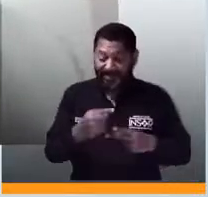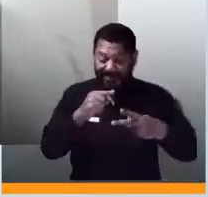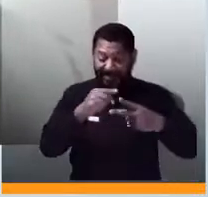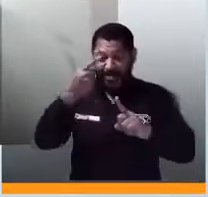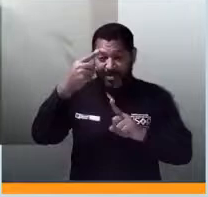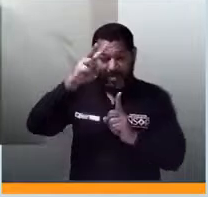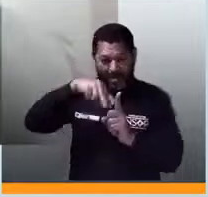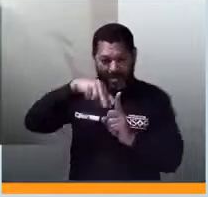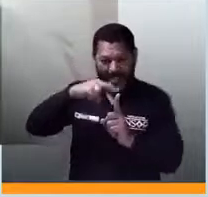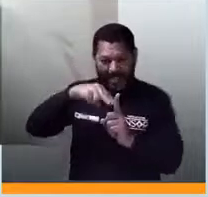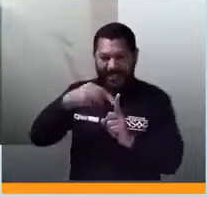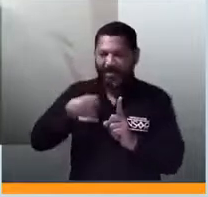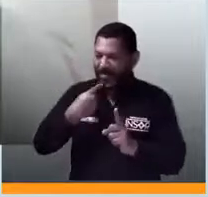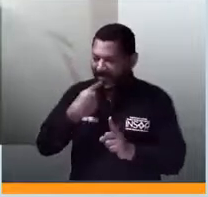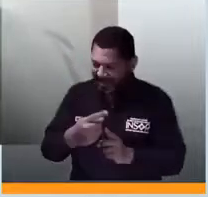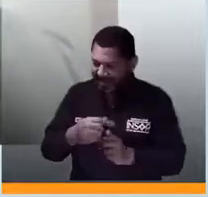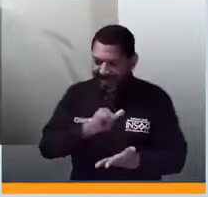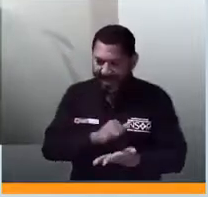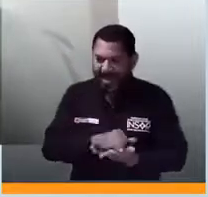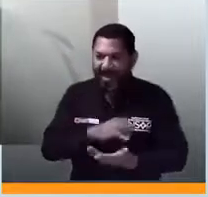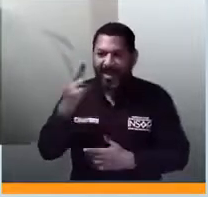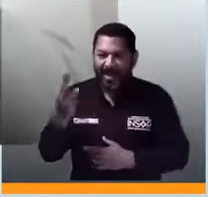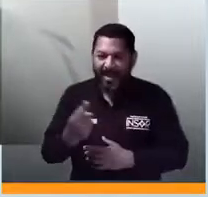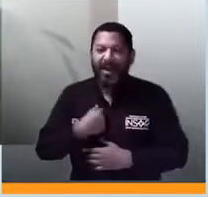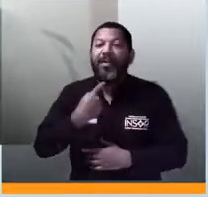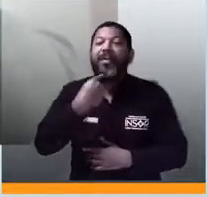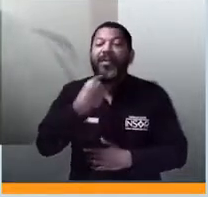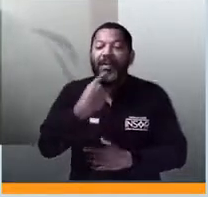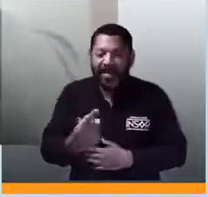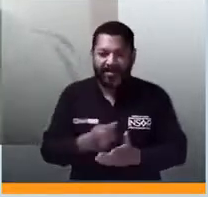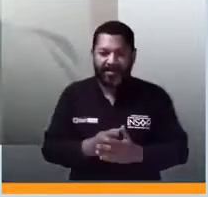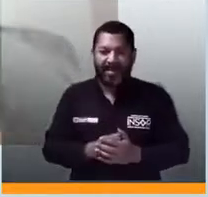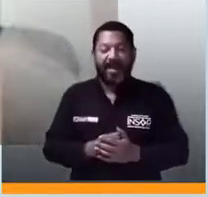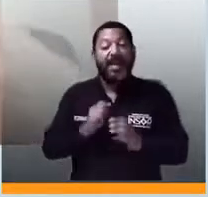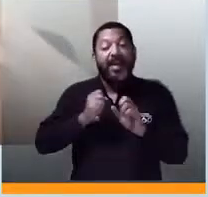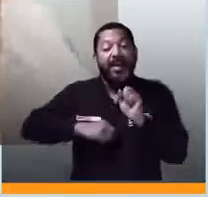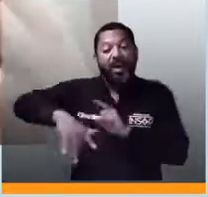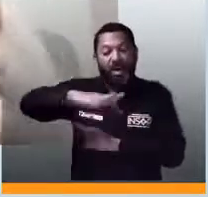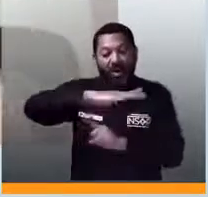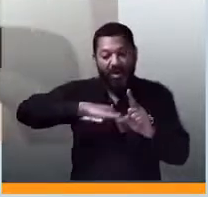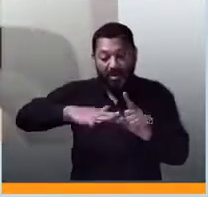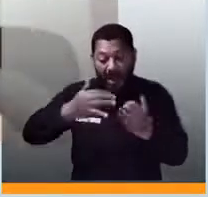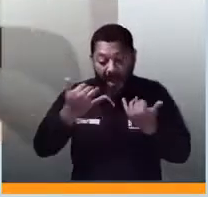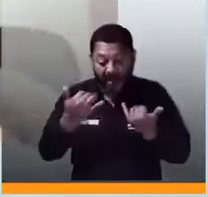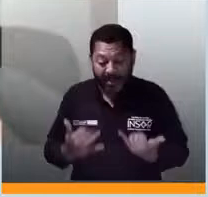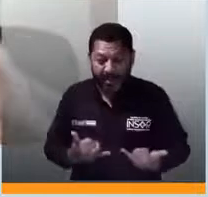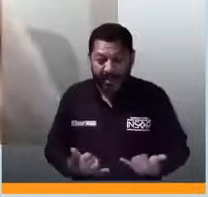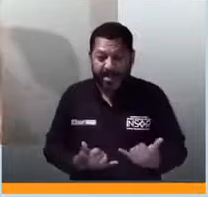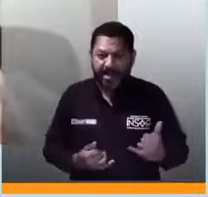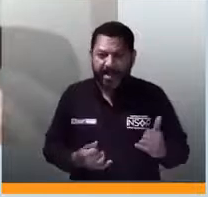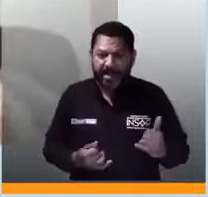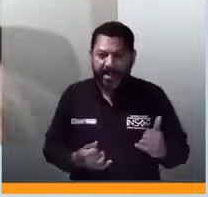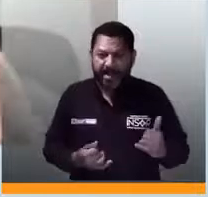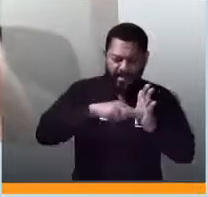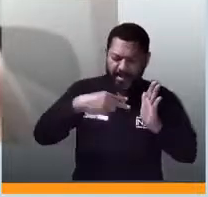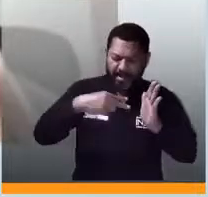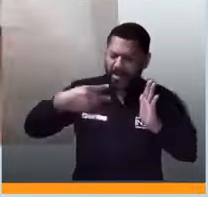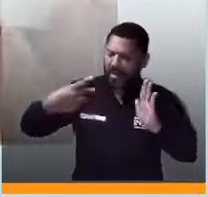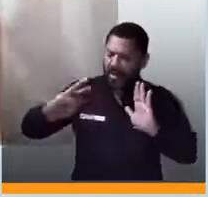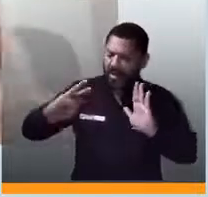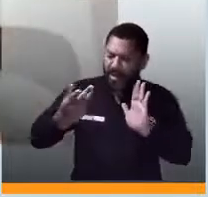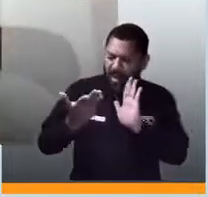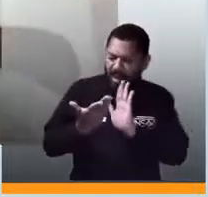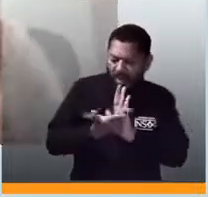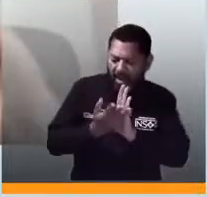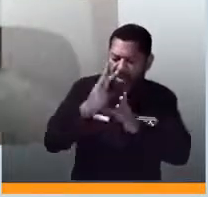cosas, y las voy a repetir aquí en este panel nuevamente, en el contexto de cómo toda esta tecnología educativa está